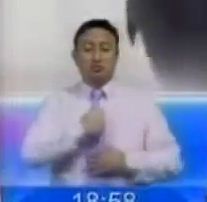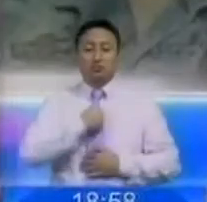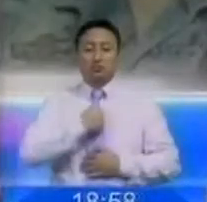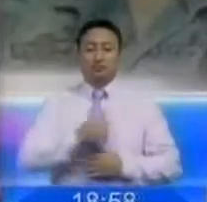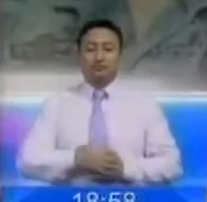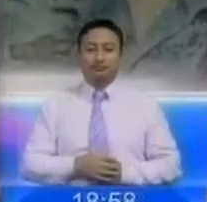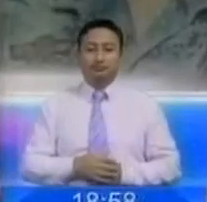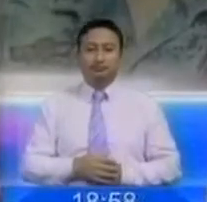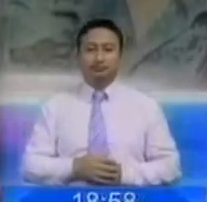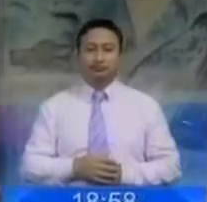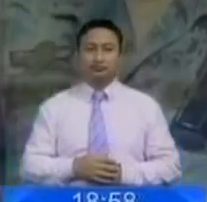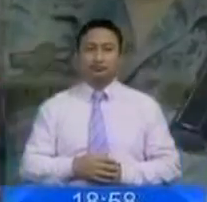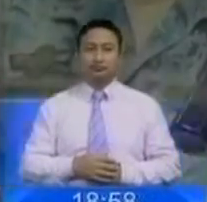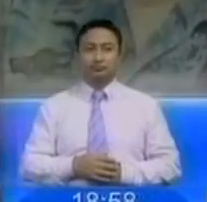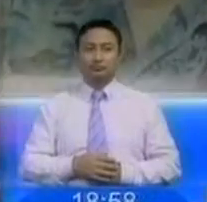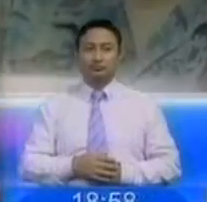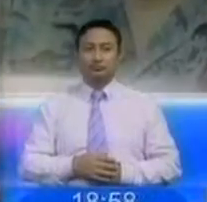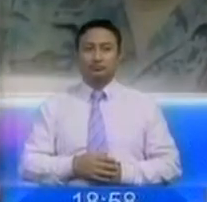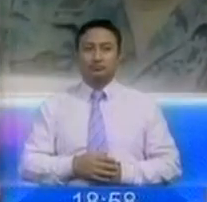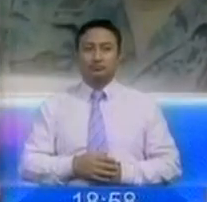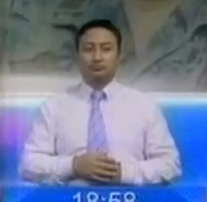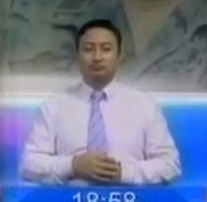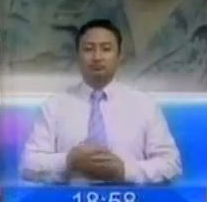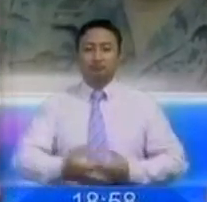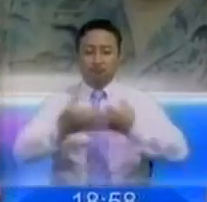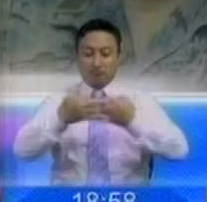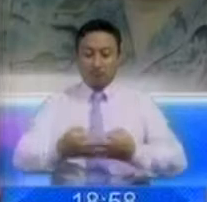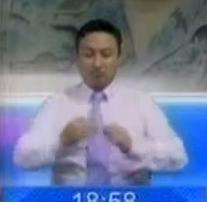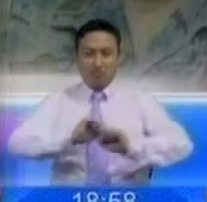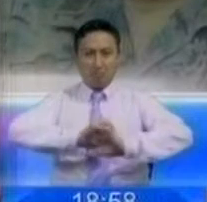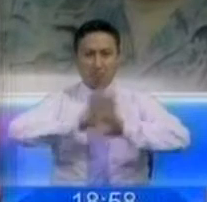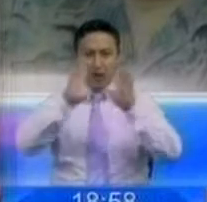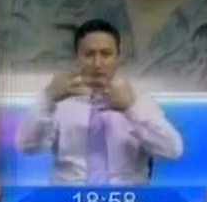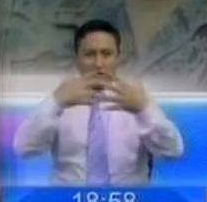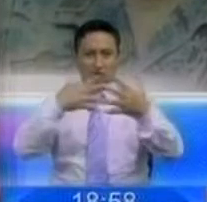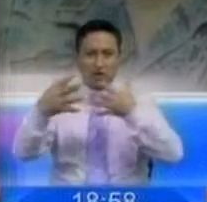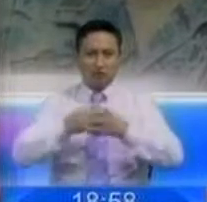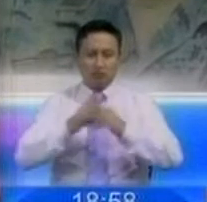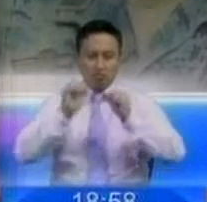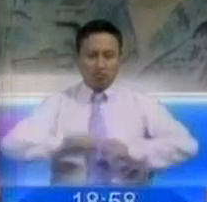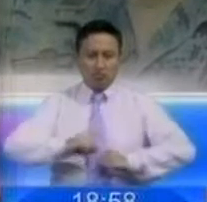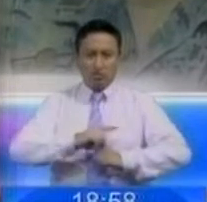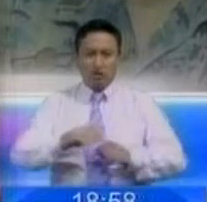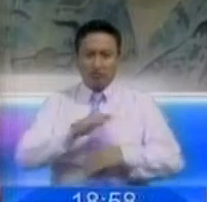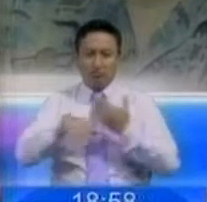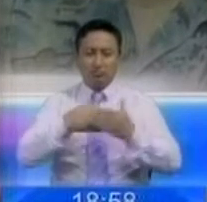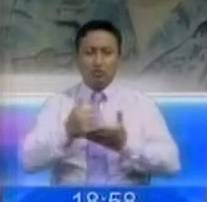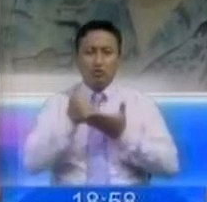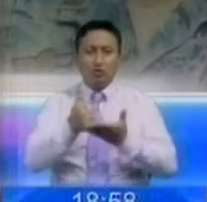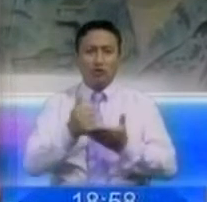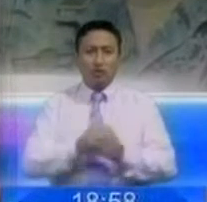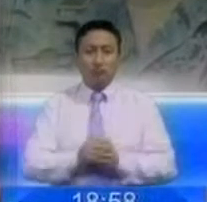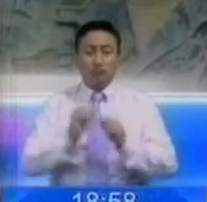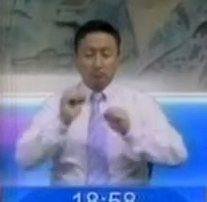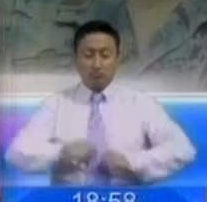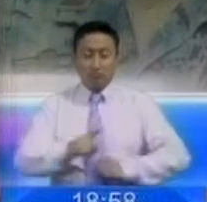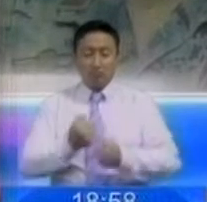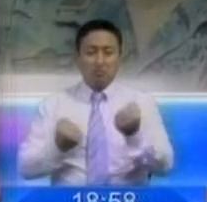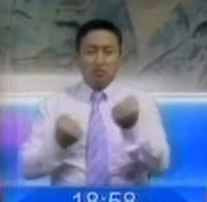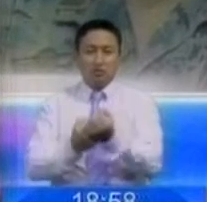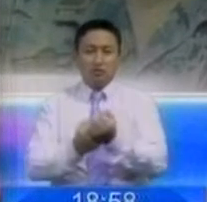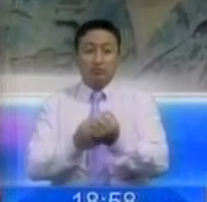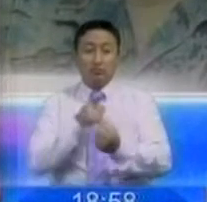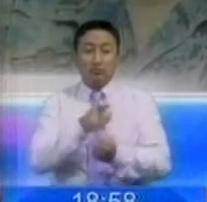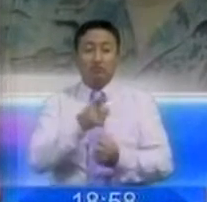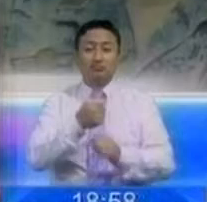pasivo. Daremos y seremos totalmente transparentes para poder dar todas las facilidades y brindar todo el apoyo a